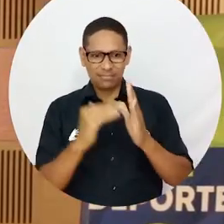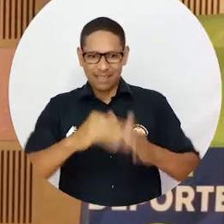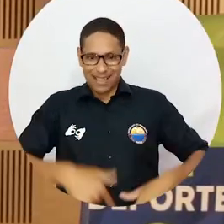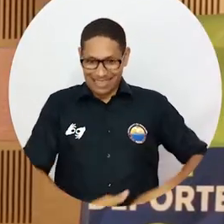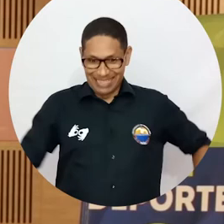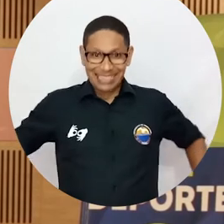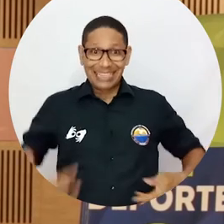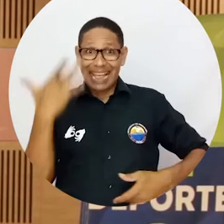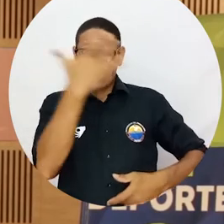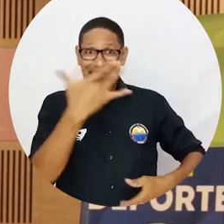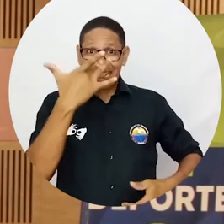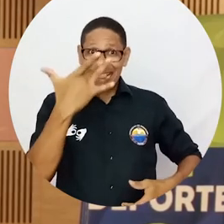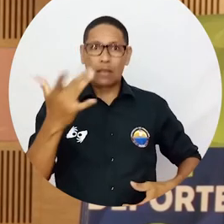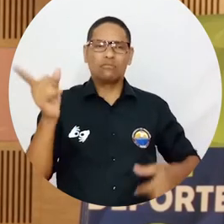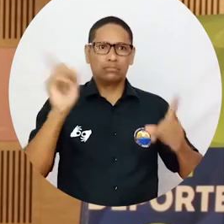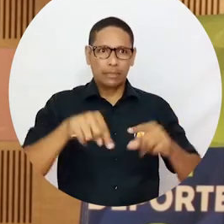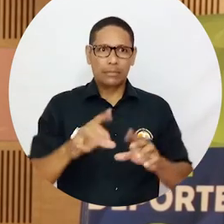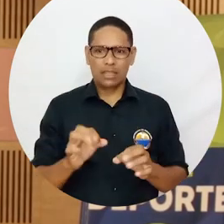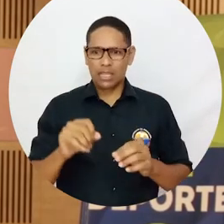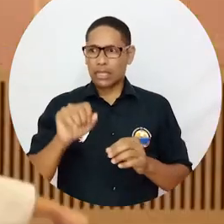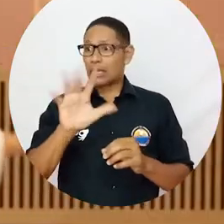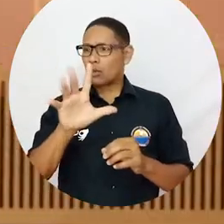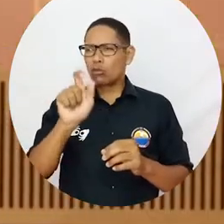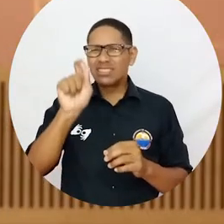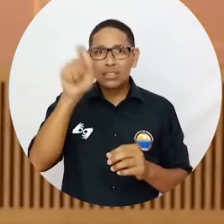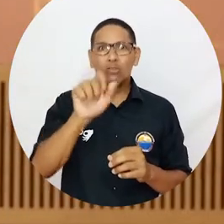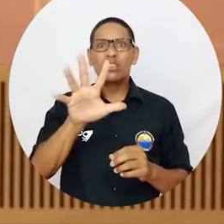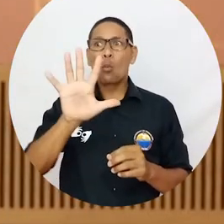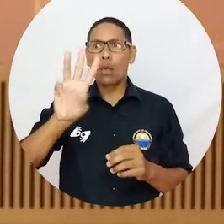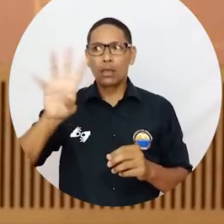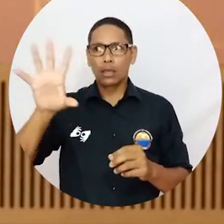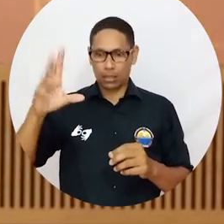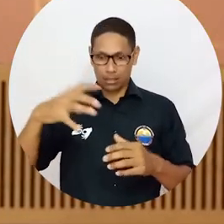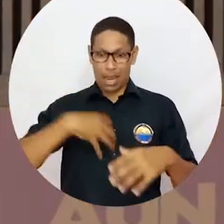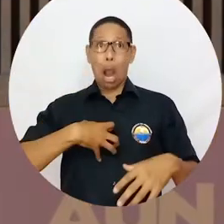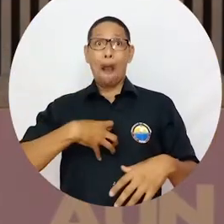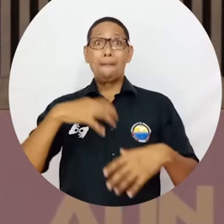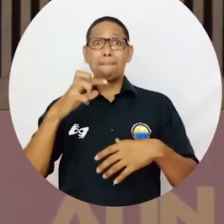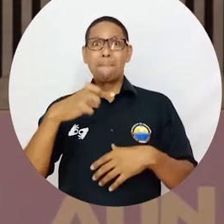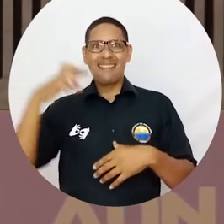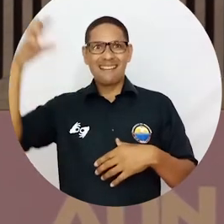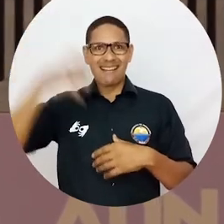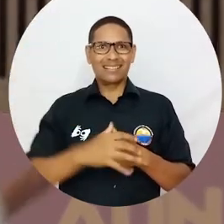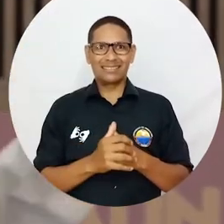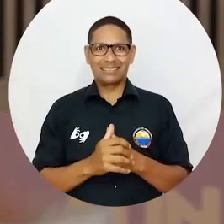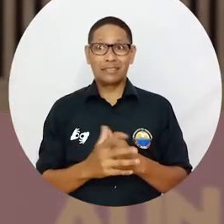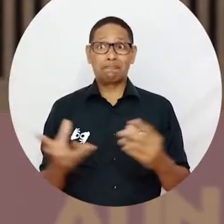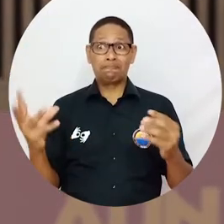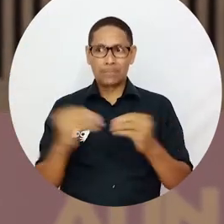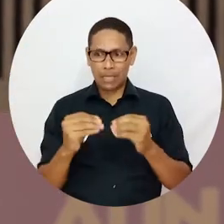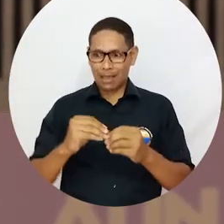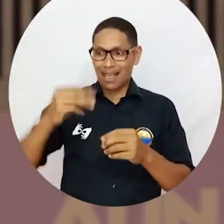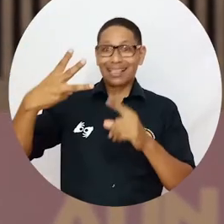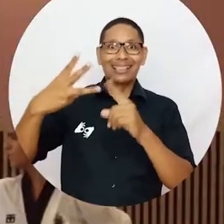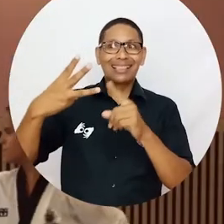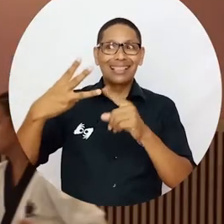Tania Galvis González hizo un puntaje de 5.53 con el que obtuvo la medalla de plata, mientras que su hermana Silvia se ubicó de tercera y